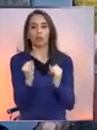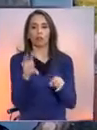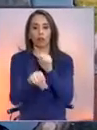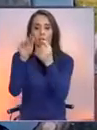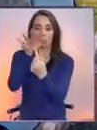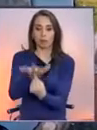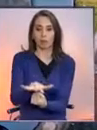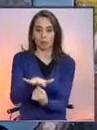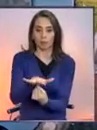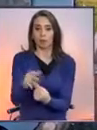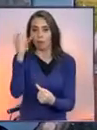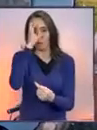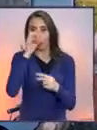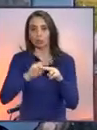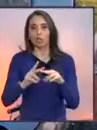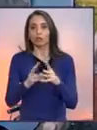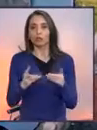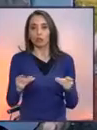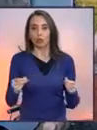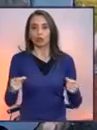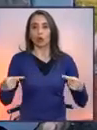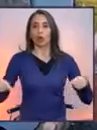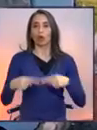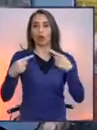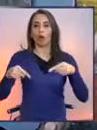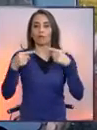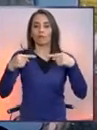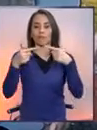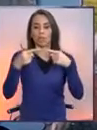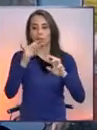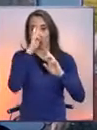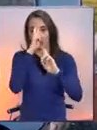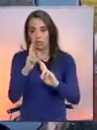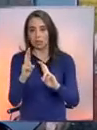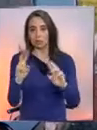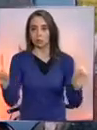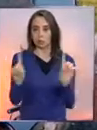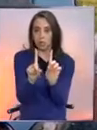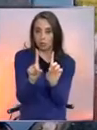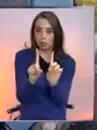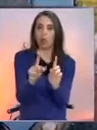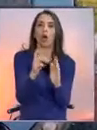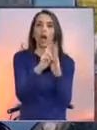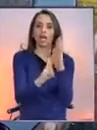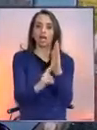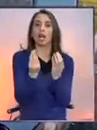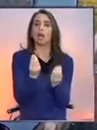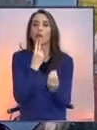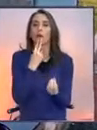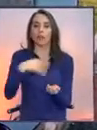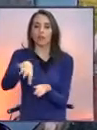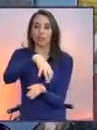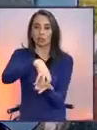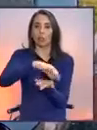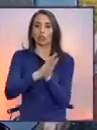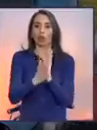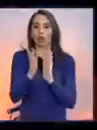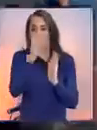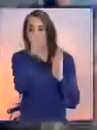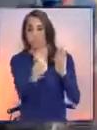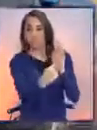discriminación y buscar soluciones a los conflictos que se basen en el respeto mutuo. Hay reglas de vivir en la ciudad que todos debemos